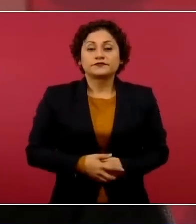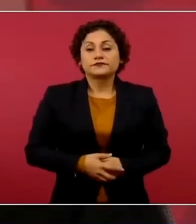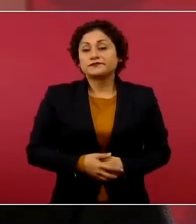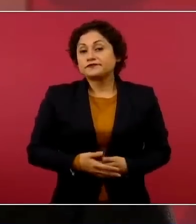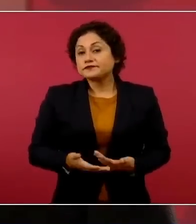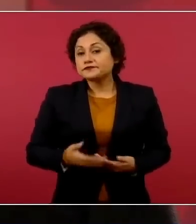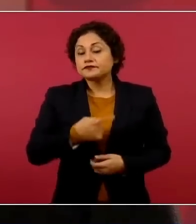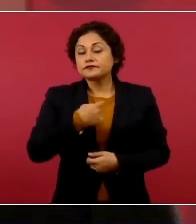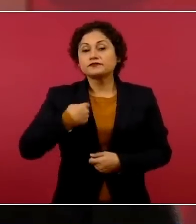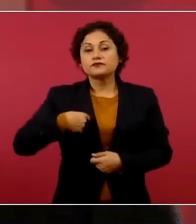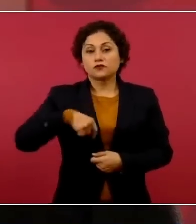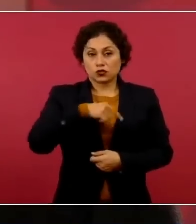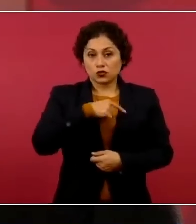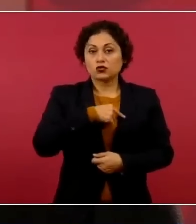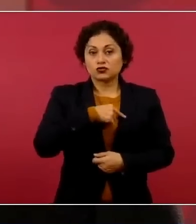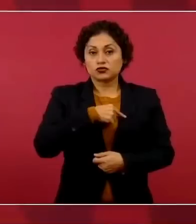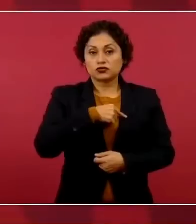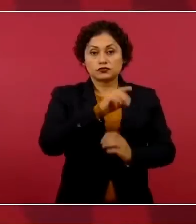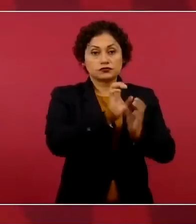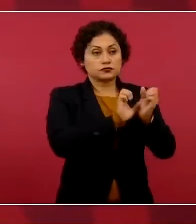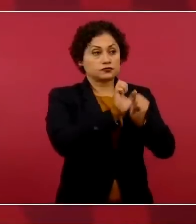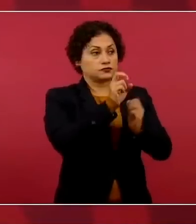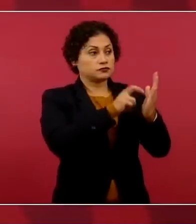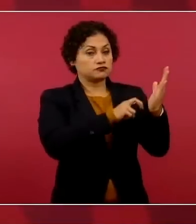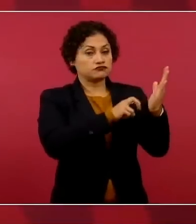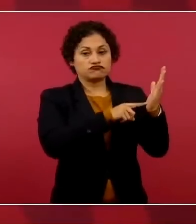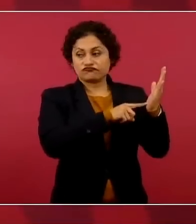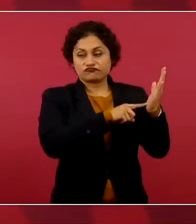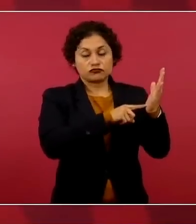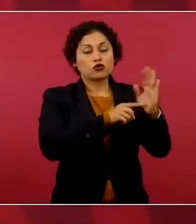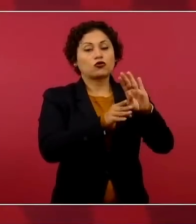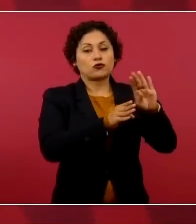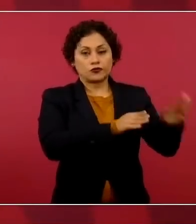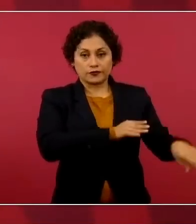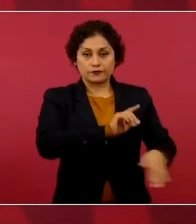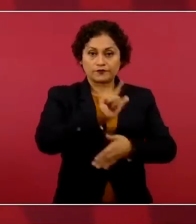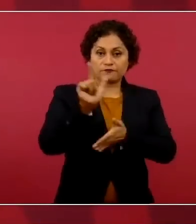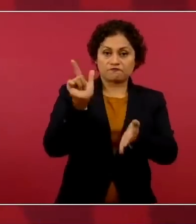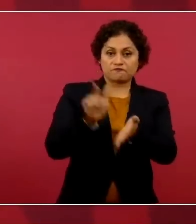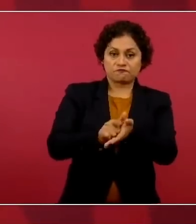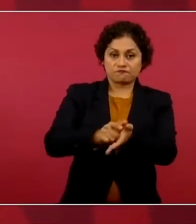decidimos enviar la iniciativa de reforma